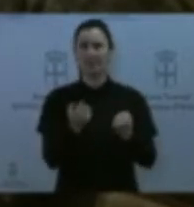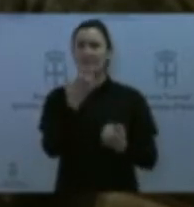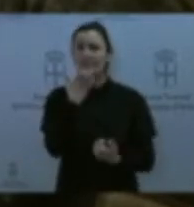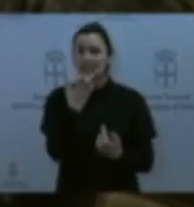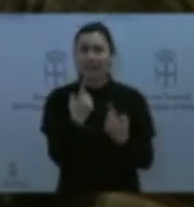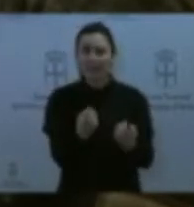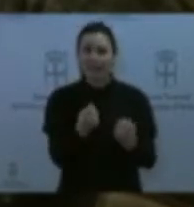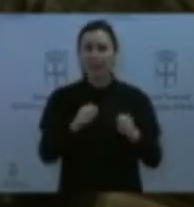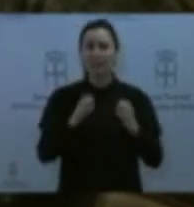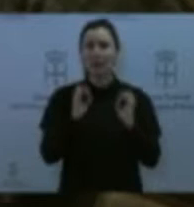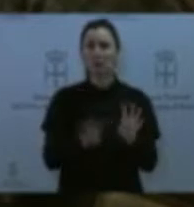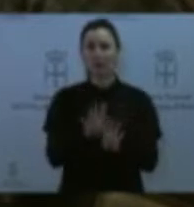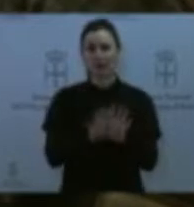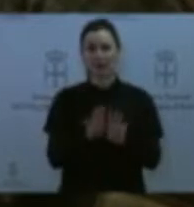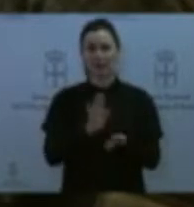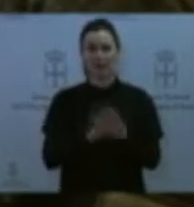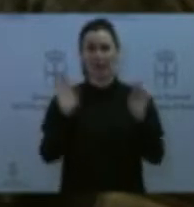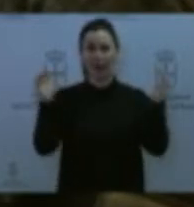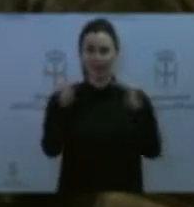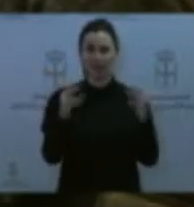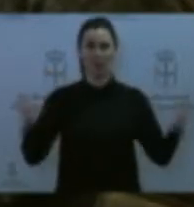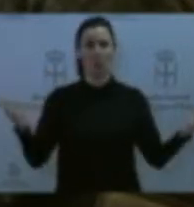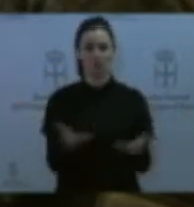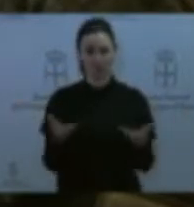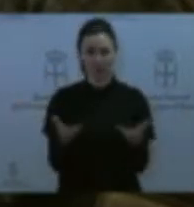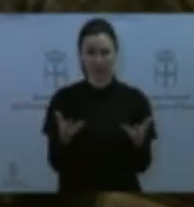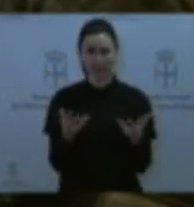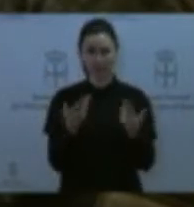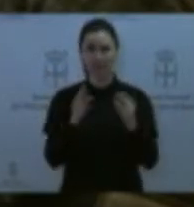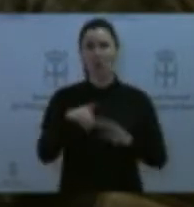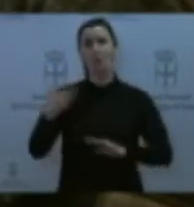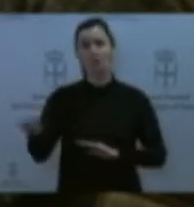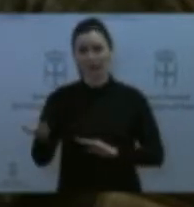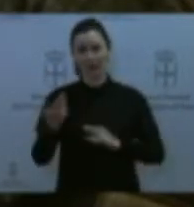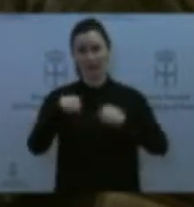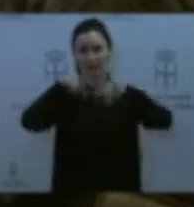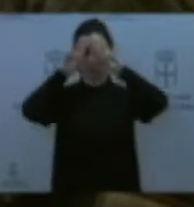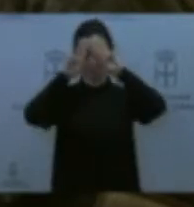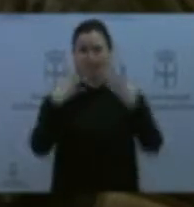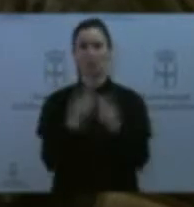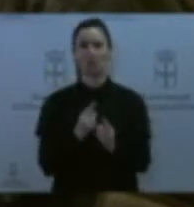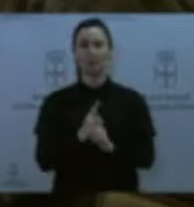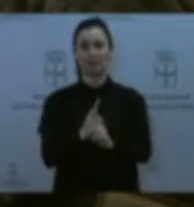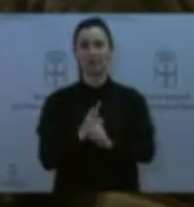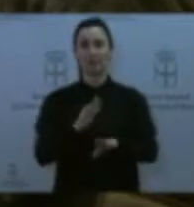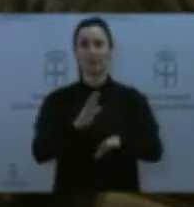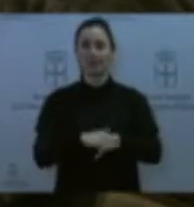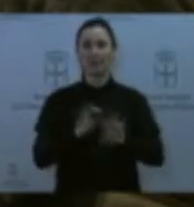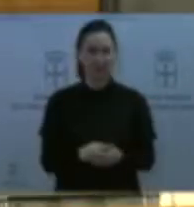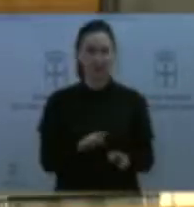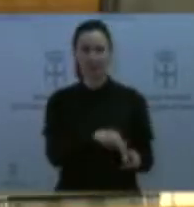las urgencias extrahospitalarias con transporte, y en especial para instaurar la UBI móvil, y dotación de